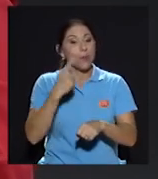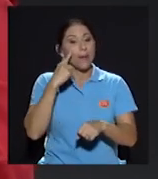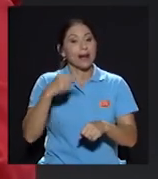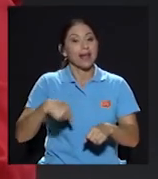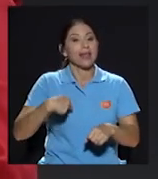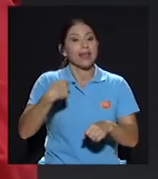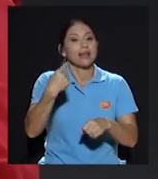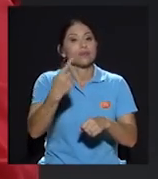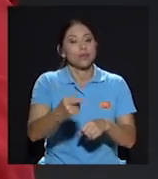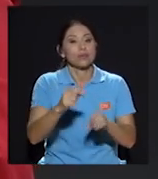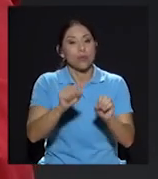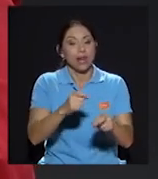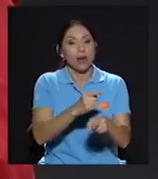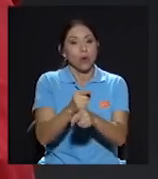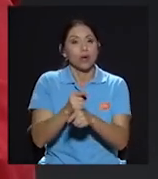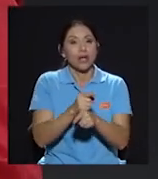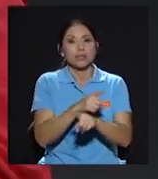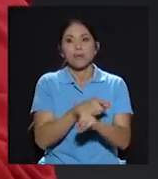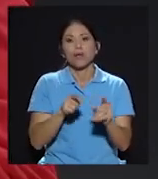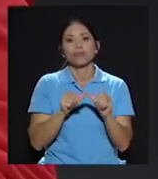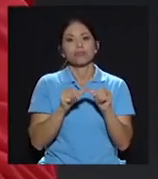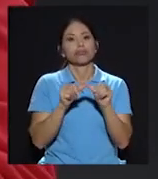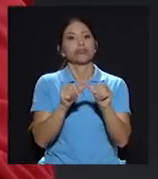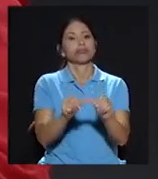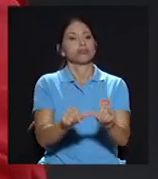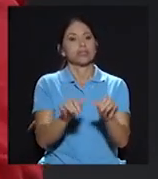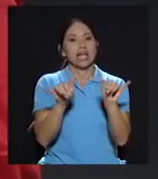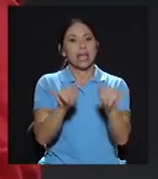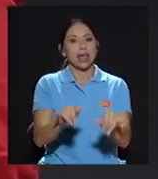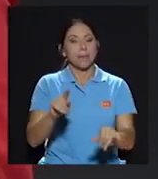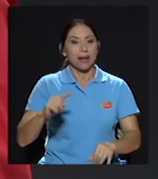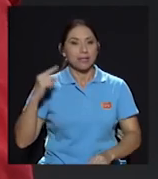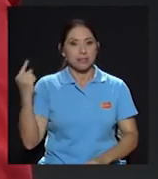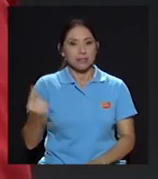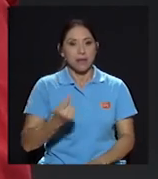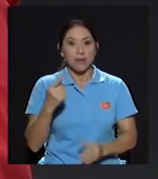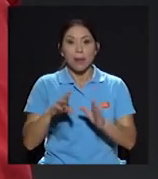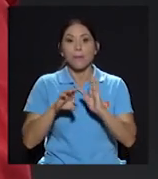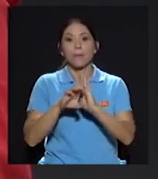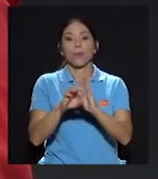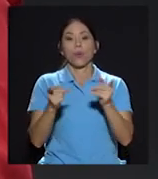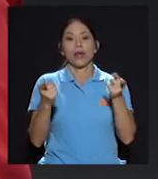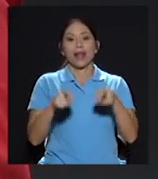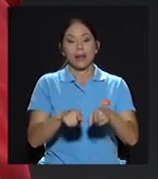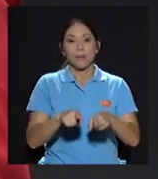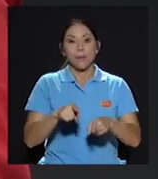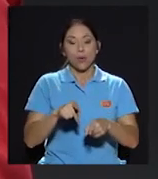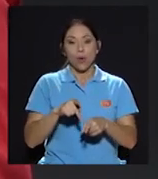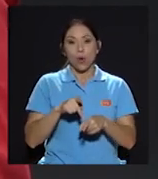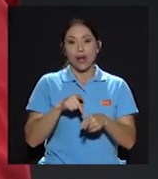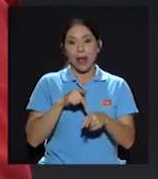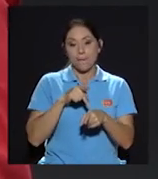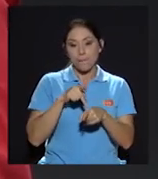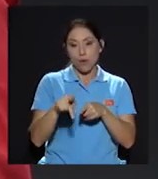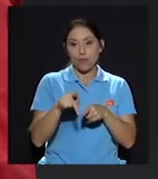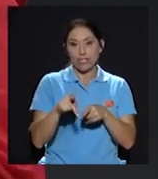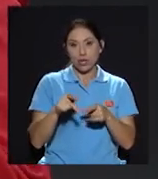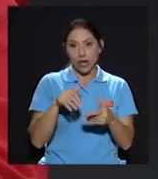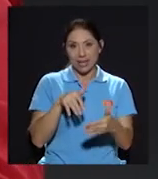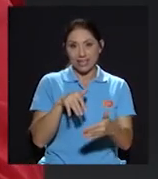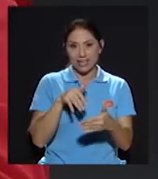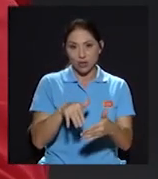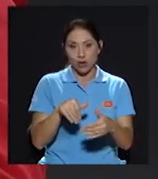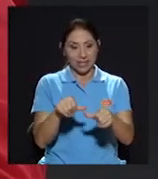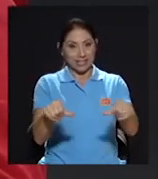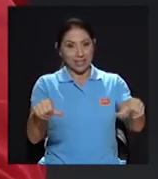se quedan para siempre como es el caso de por ejemplo la profesionalización del sector público en algún momento